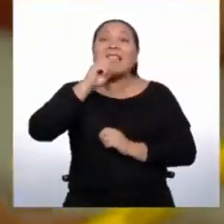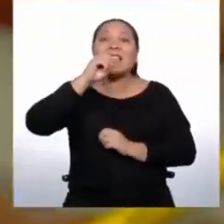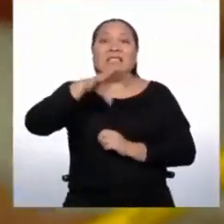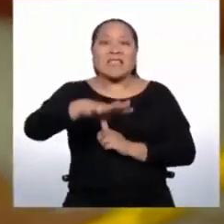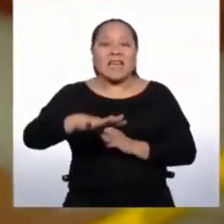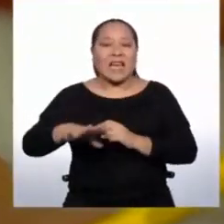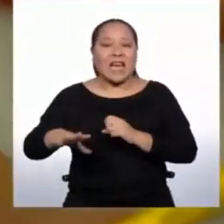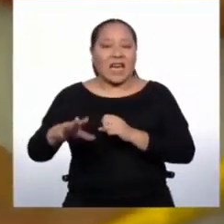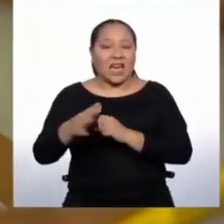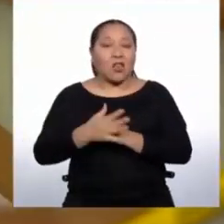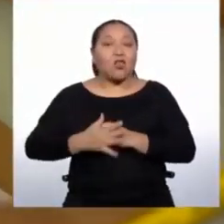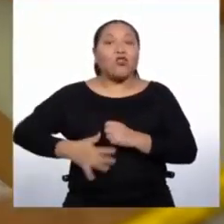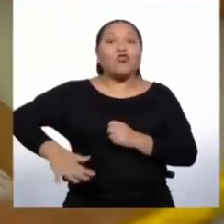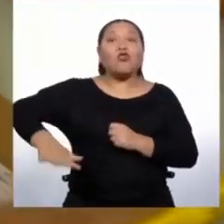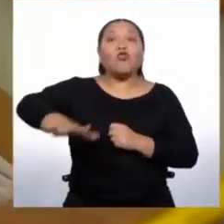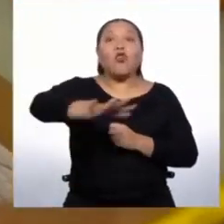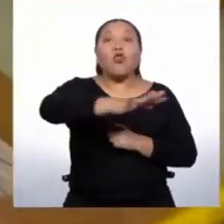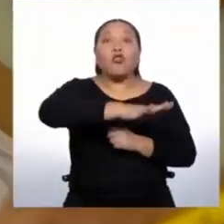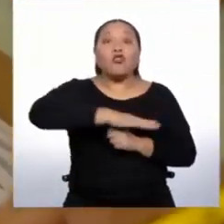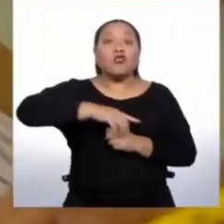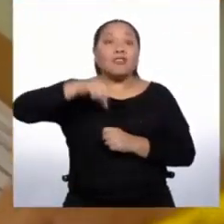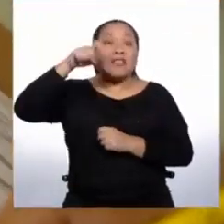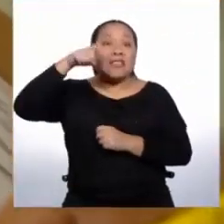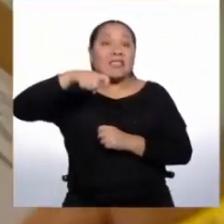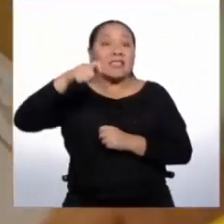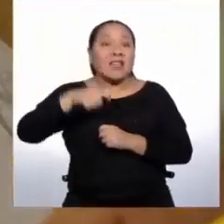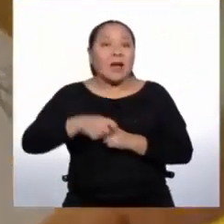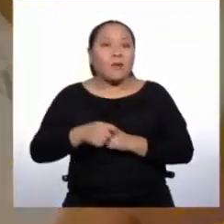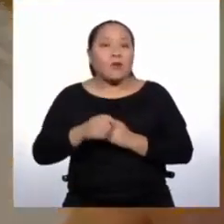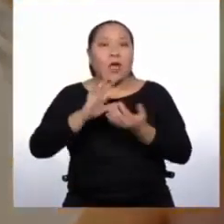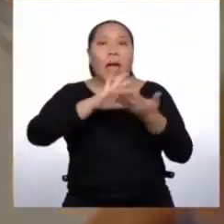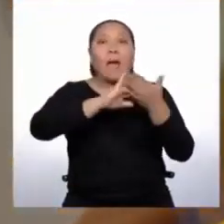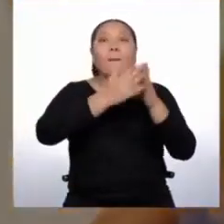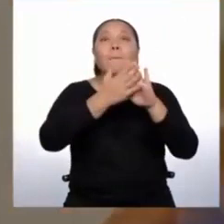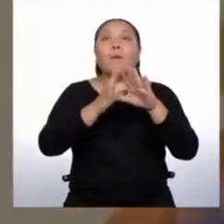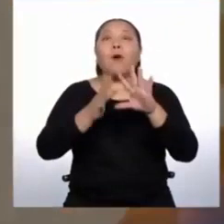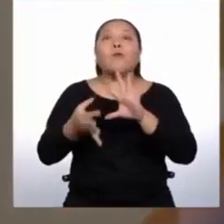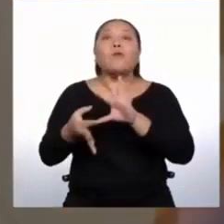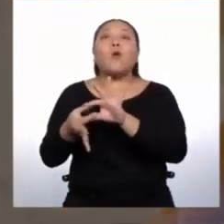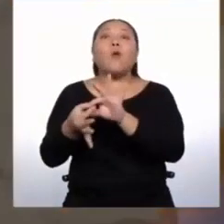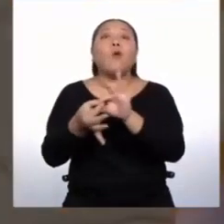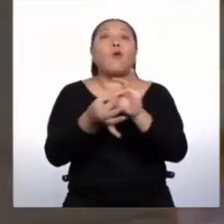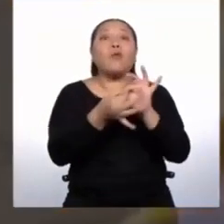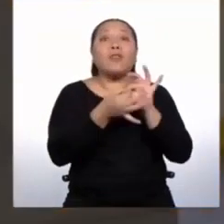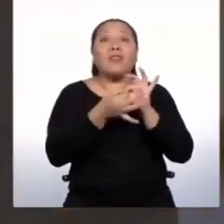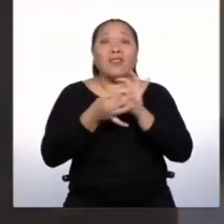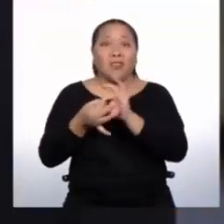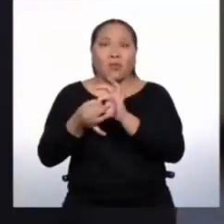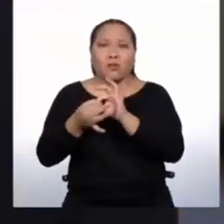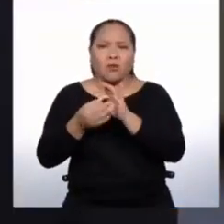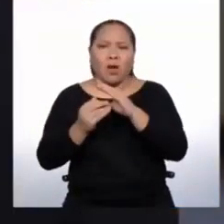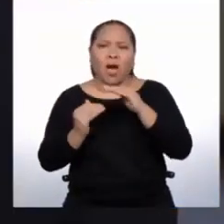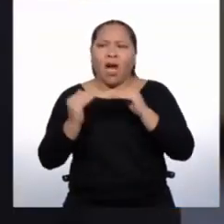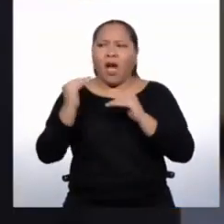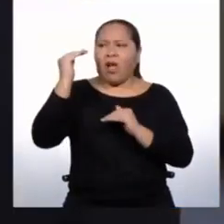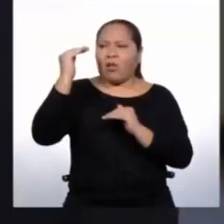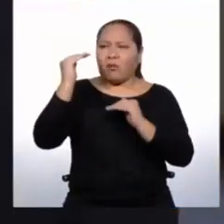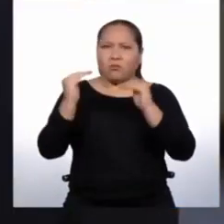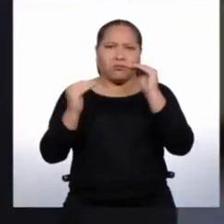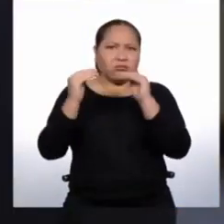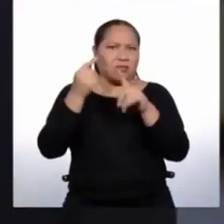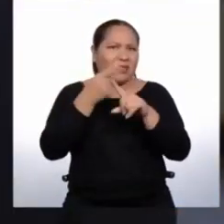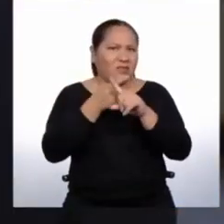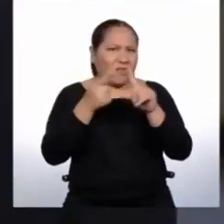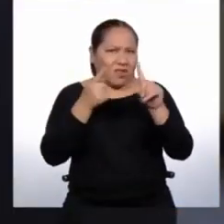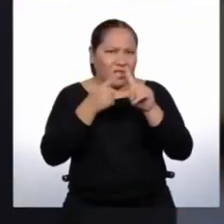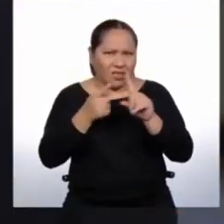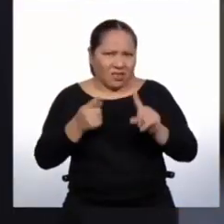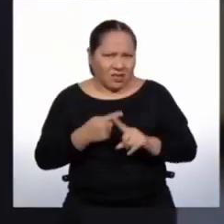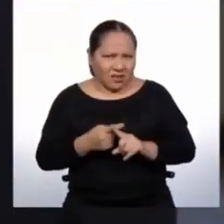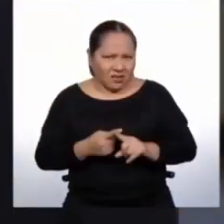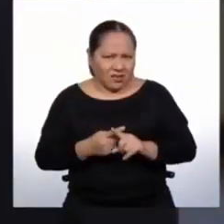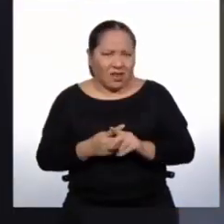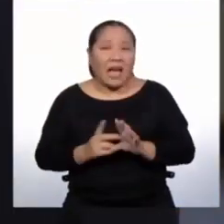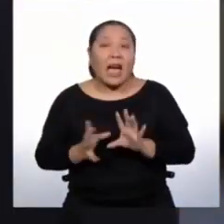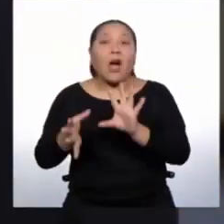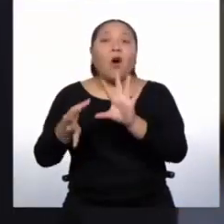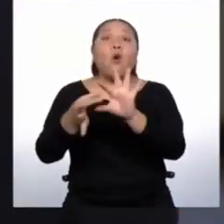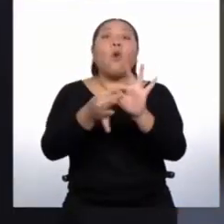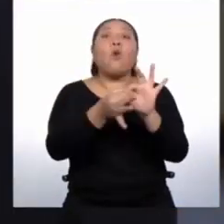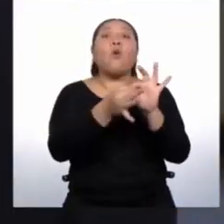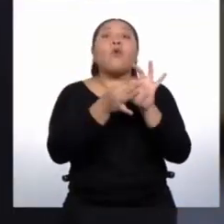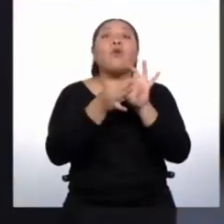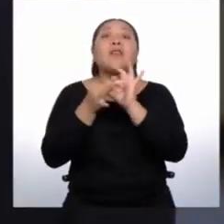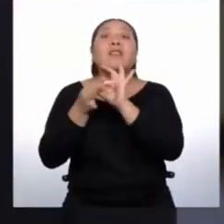necesita mantener a la población unida. A todos los estratos de la sociedad peruana necesita mantenerlos como